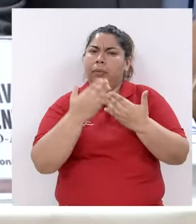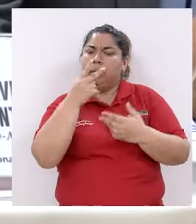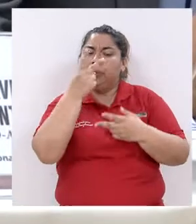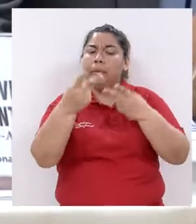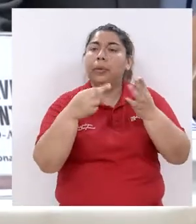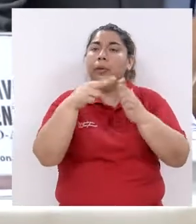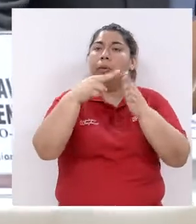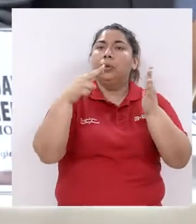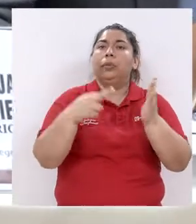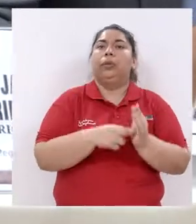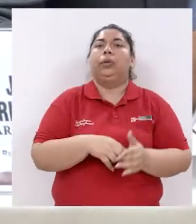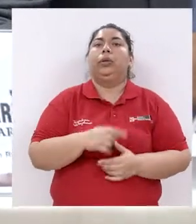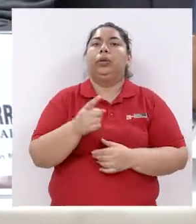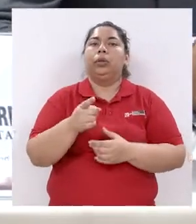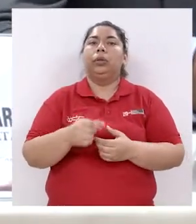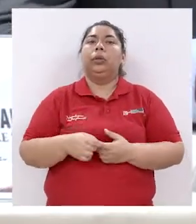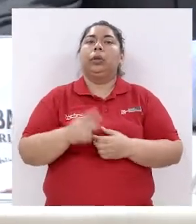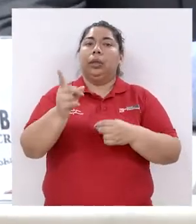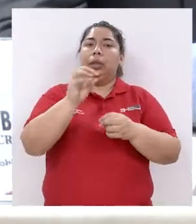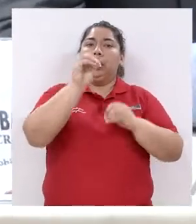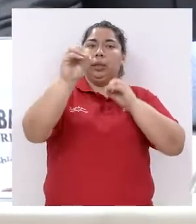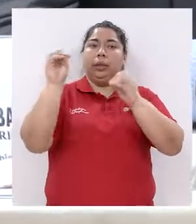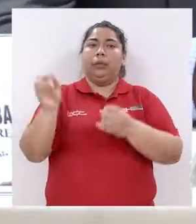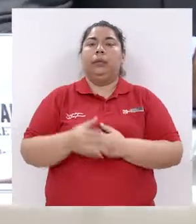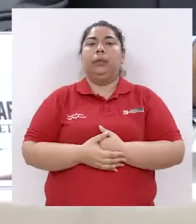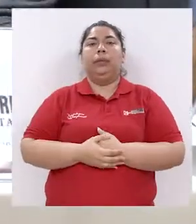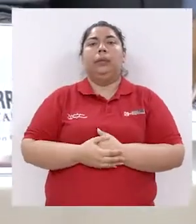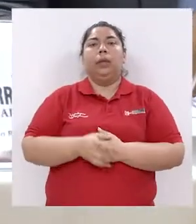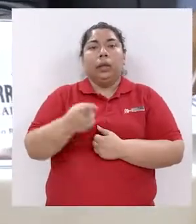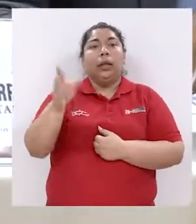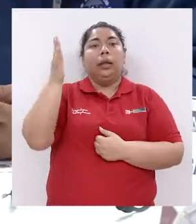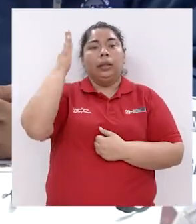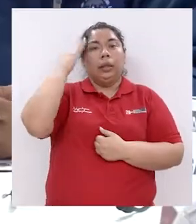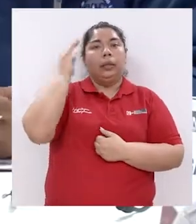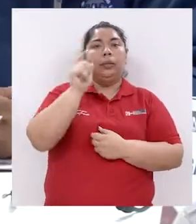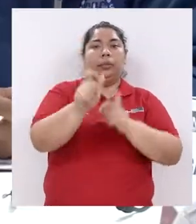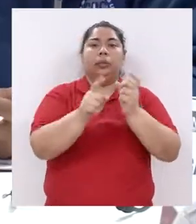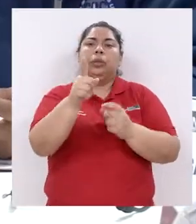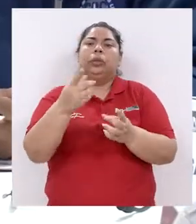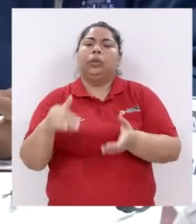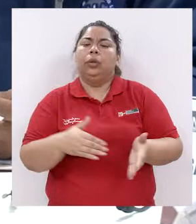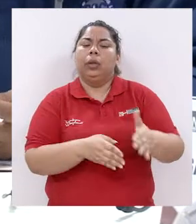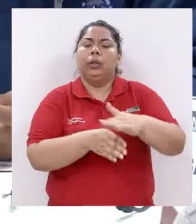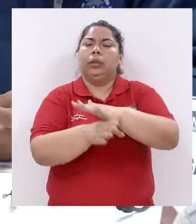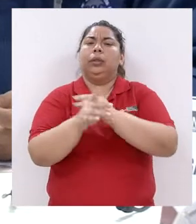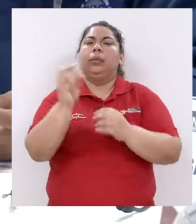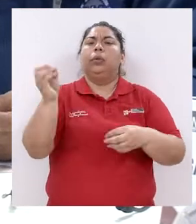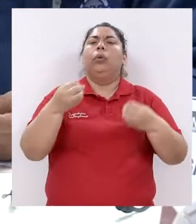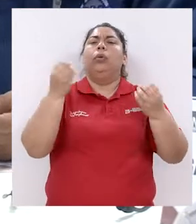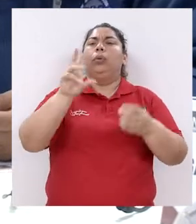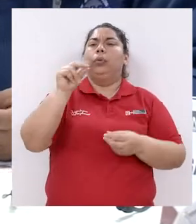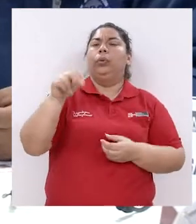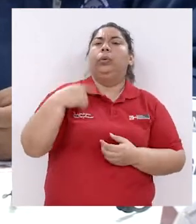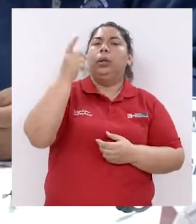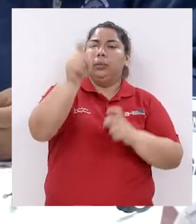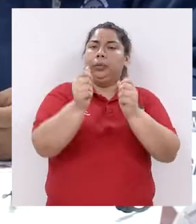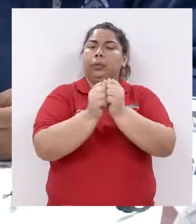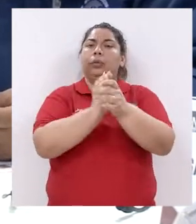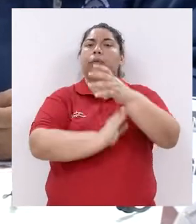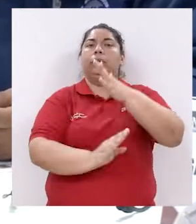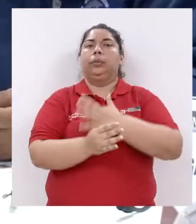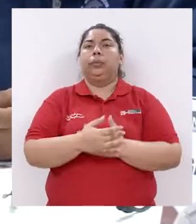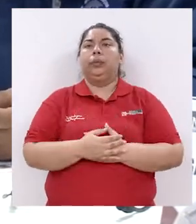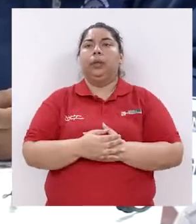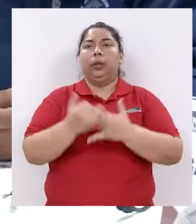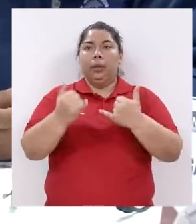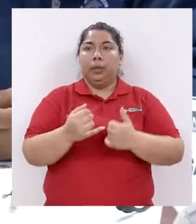todos los proyectos de infraestructura que tengan en consideración si son accesibles o no a las personas con discapacidad.